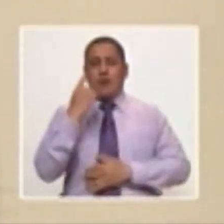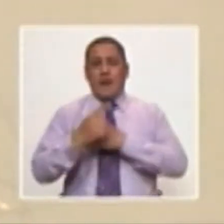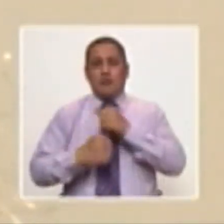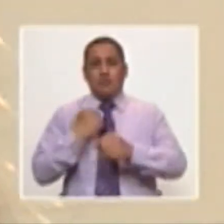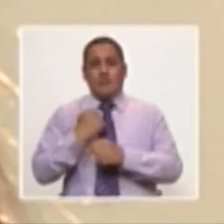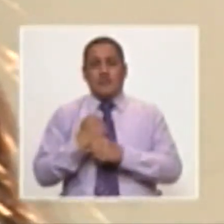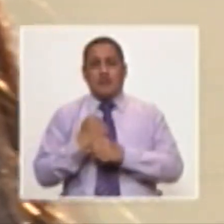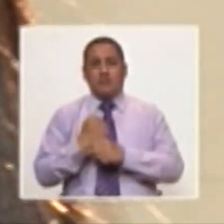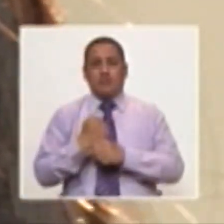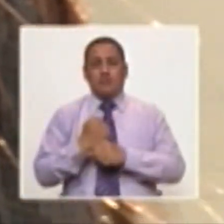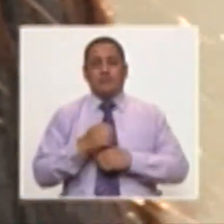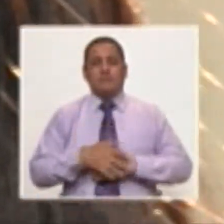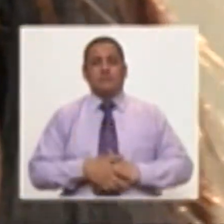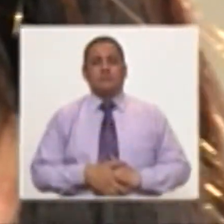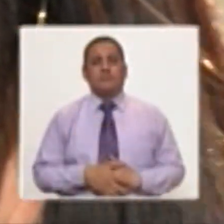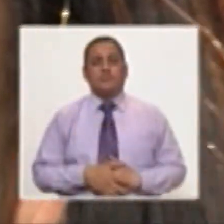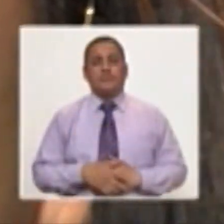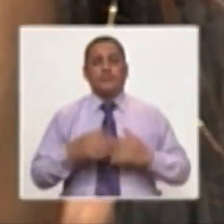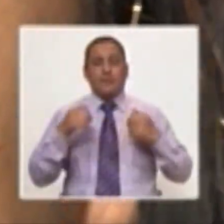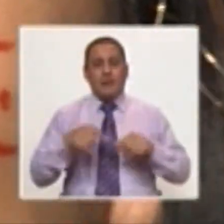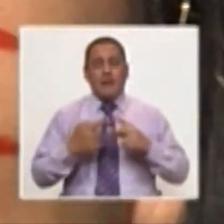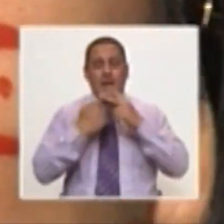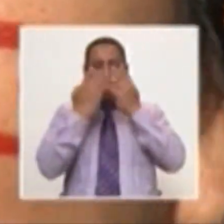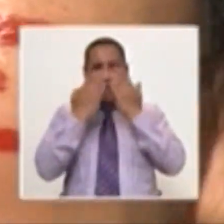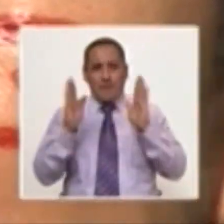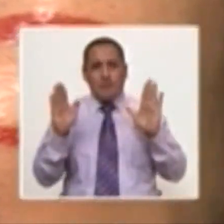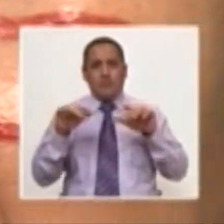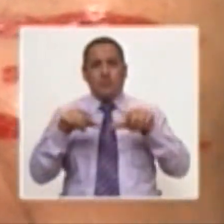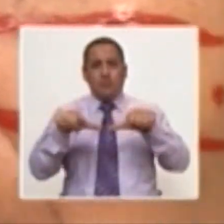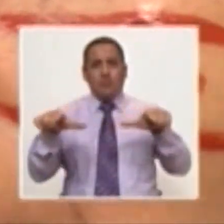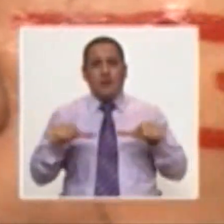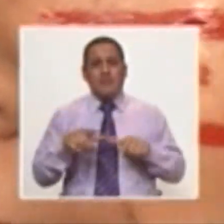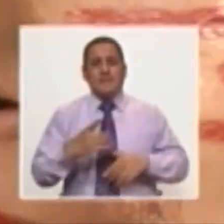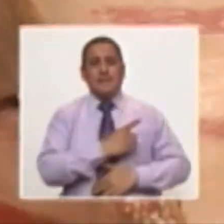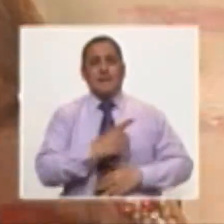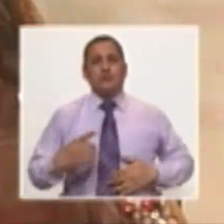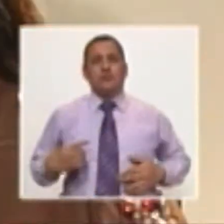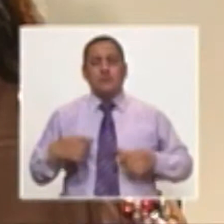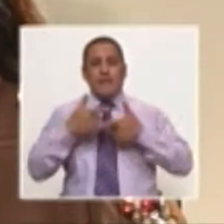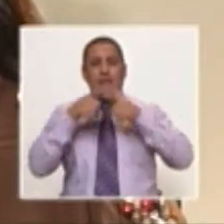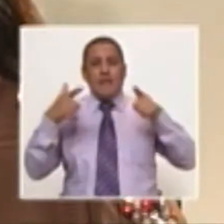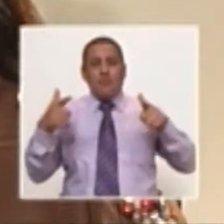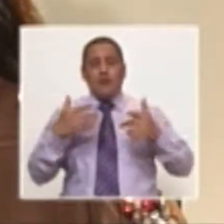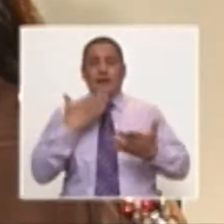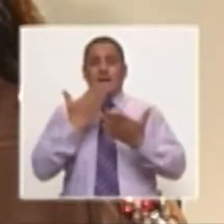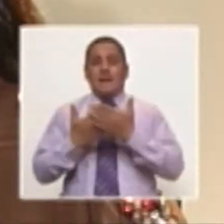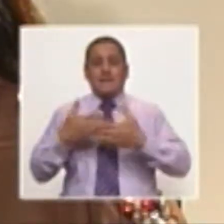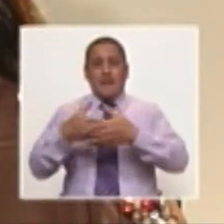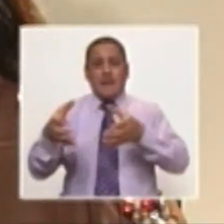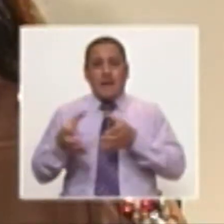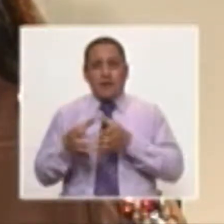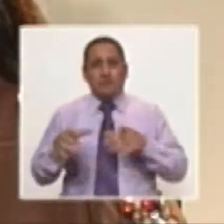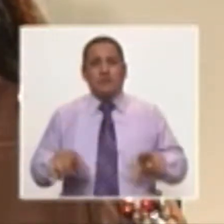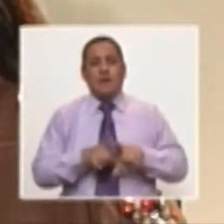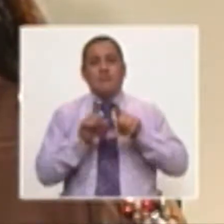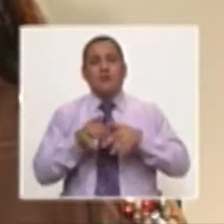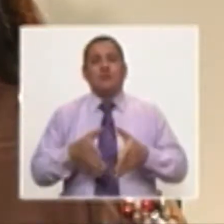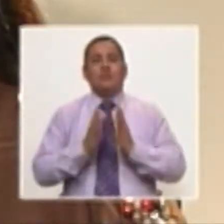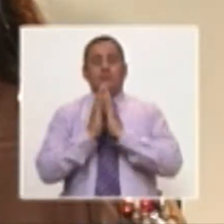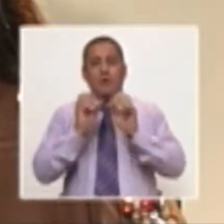año pasado se ha abierto una dirección de lenguas y gracias a él hubo